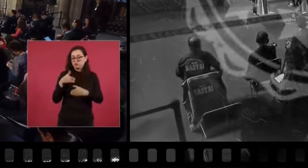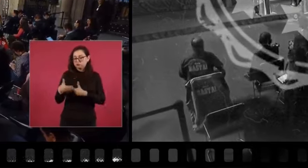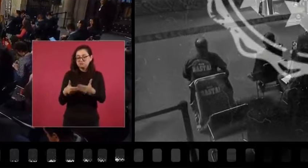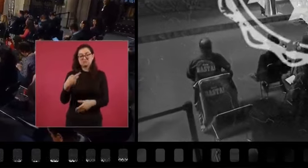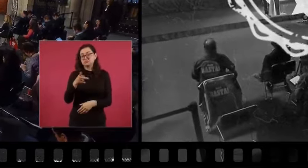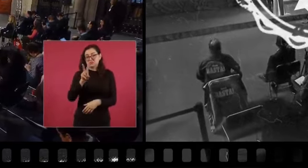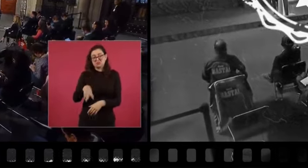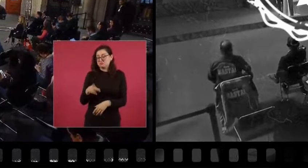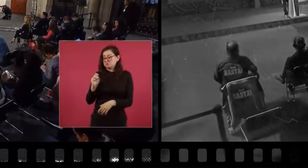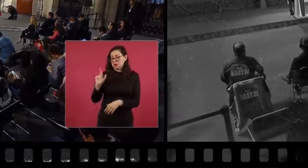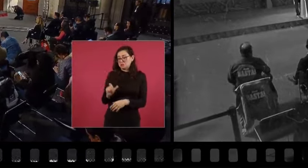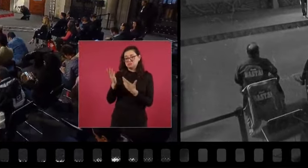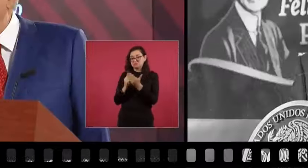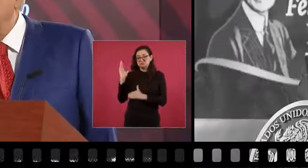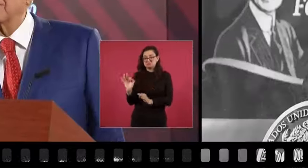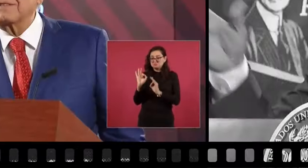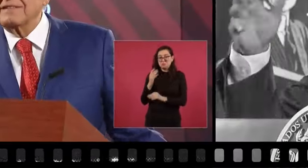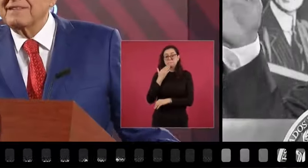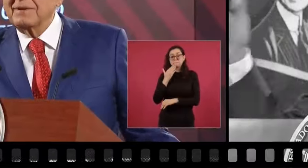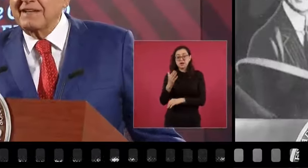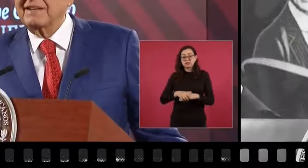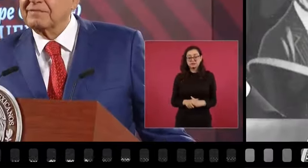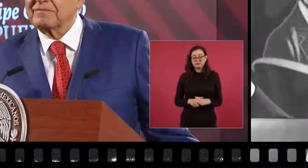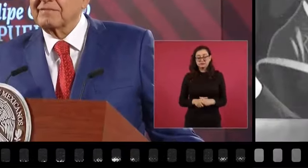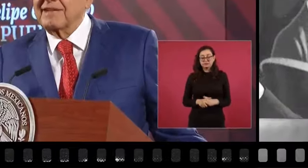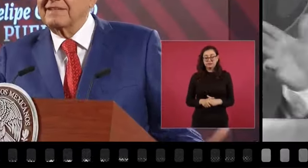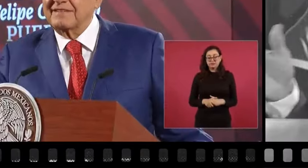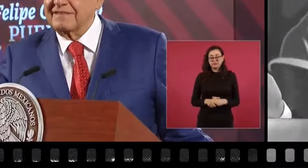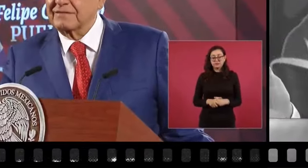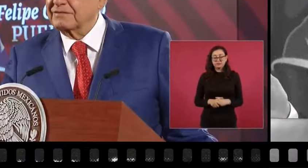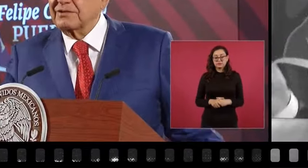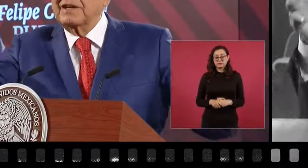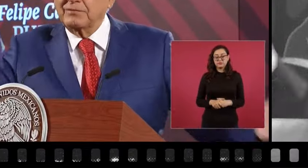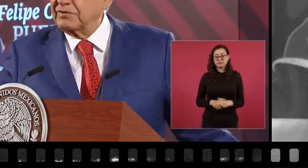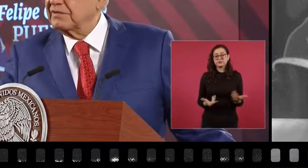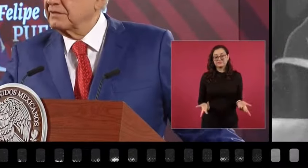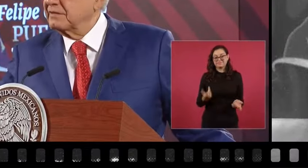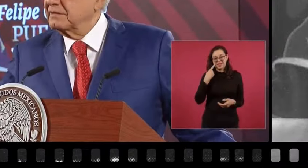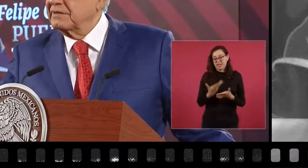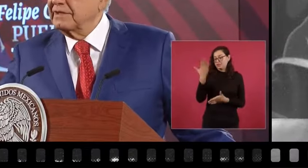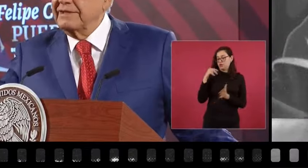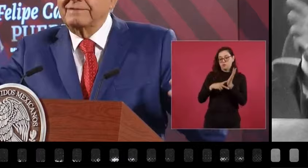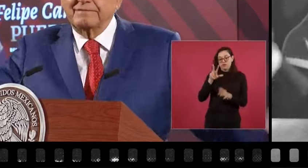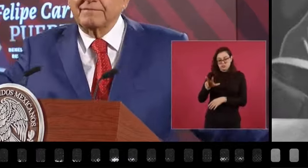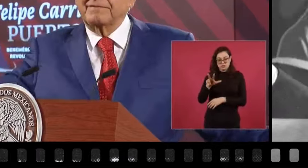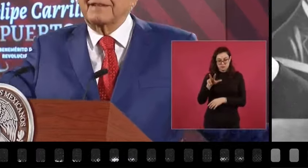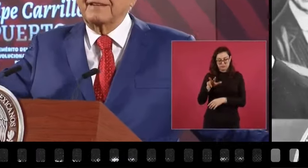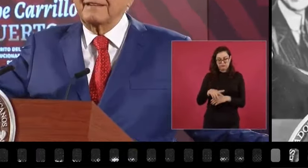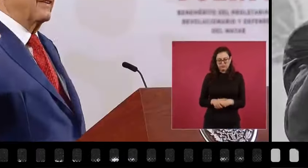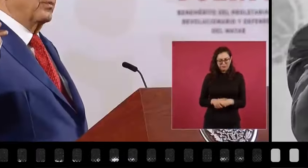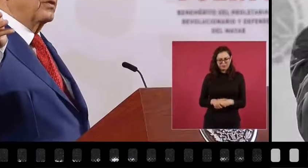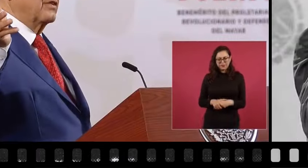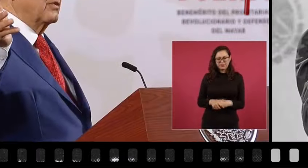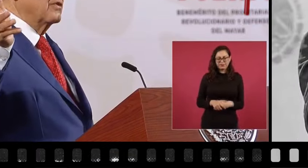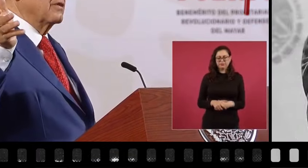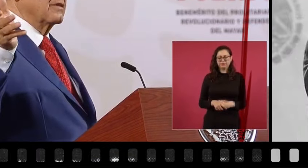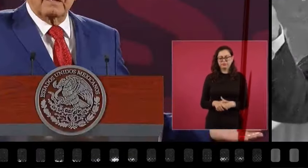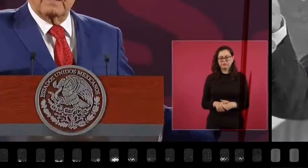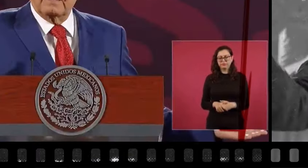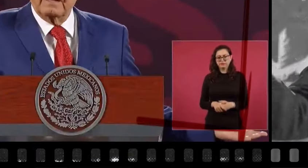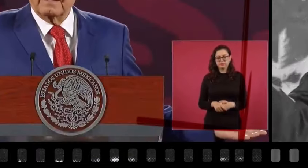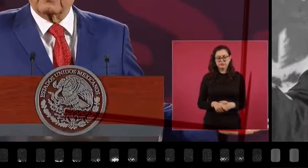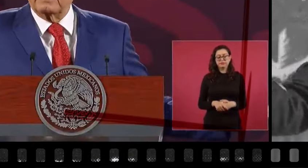Está muy bien Pemex, vamos muy bien, nada más imaginen que antes cuando llegamos el 75 por ciento